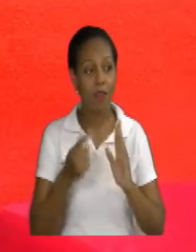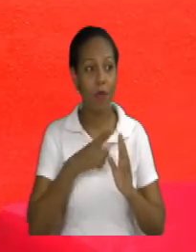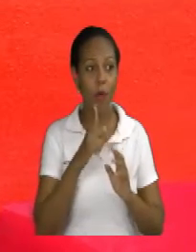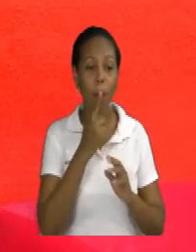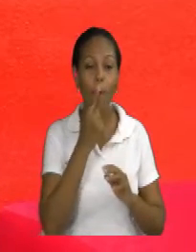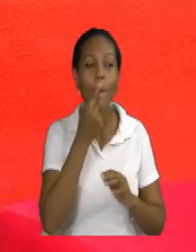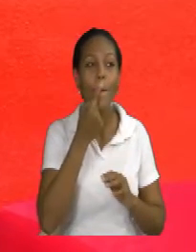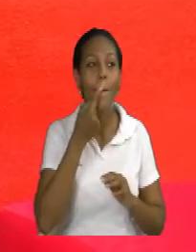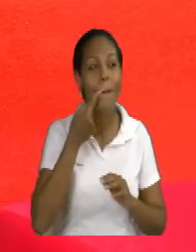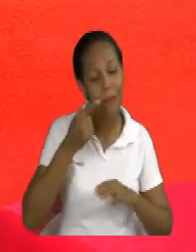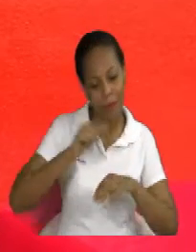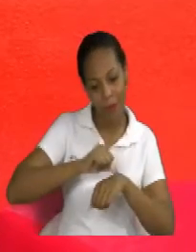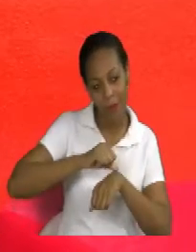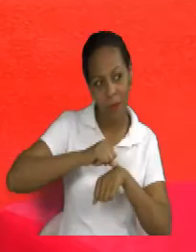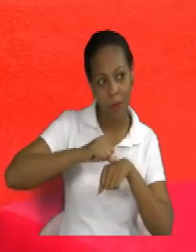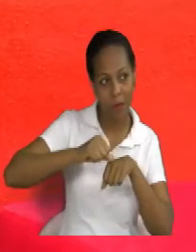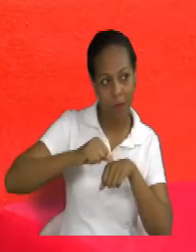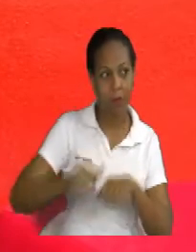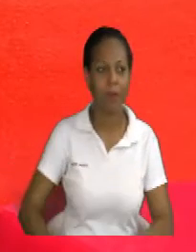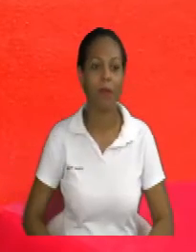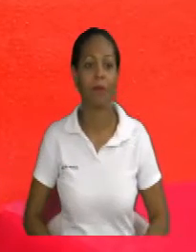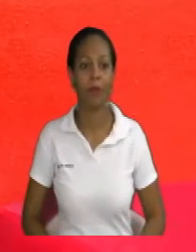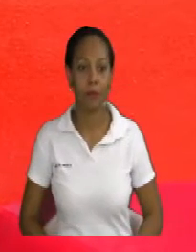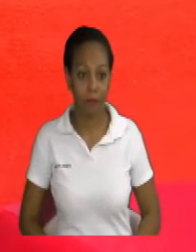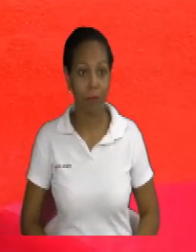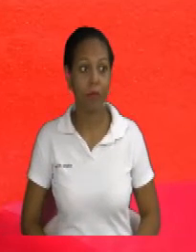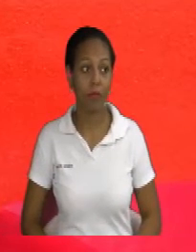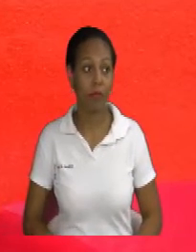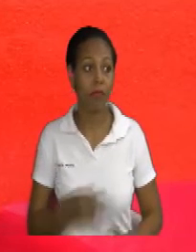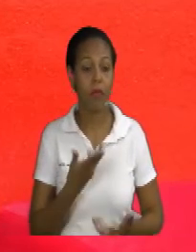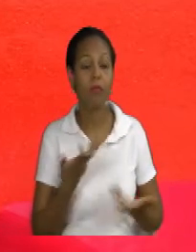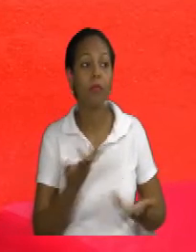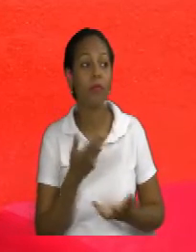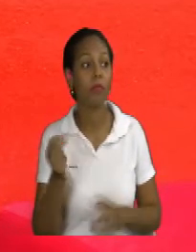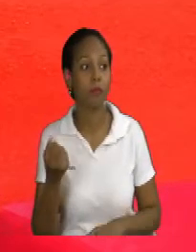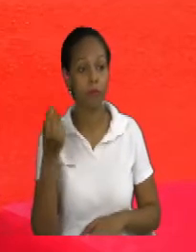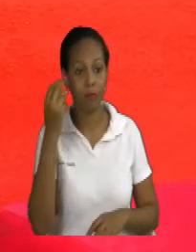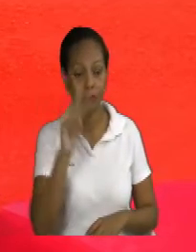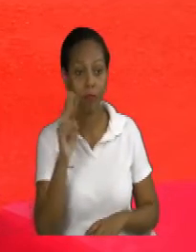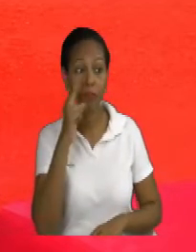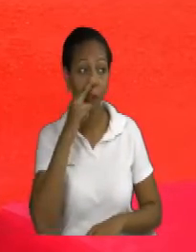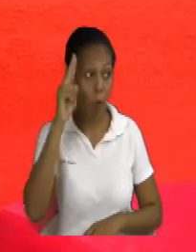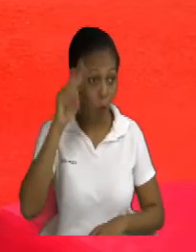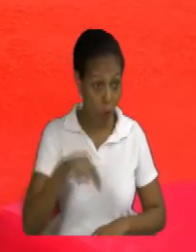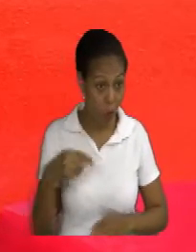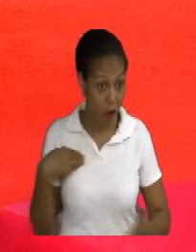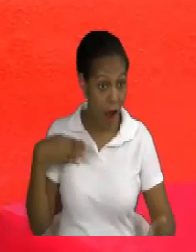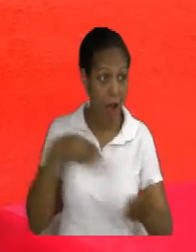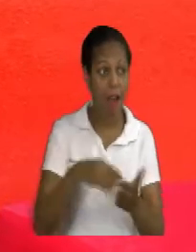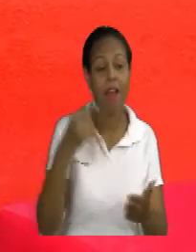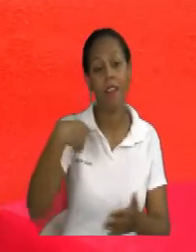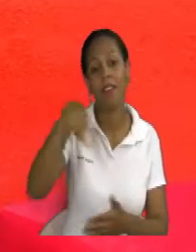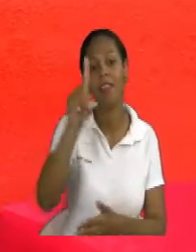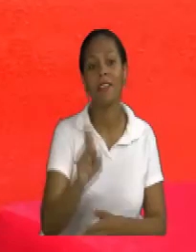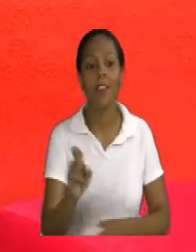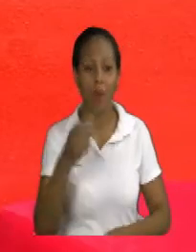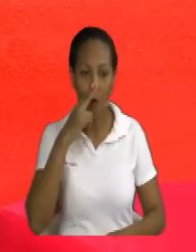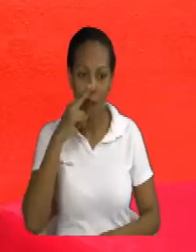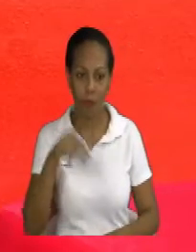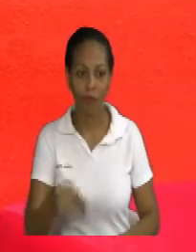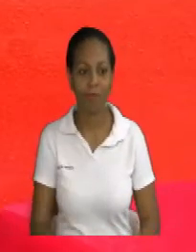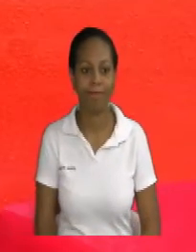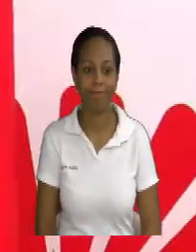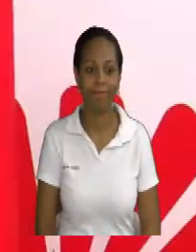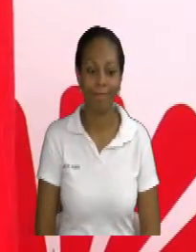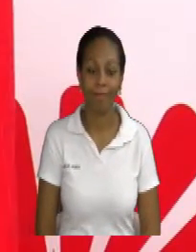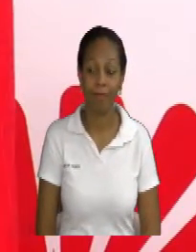y paladar hendido, que tendrán lugar a partir del 12 de junio hasta el 16 de junio. Bueno, esta es una jornada